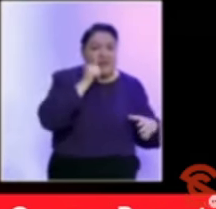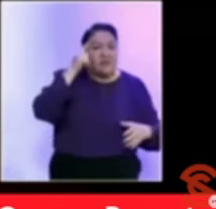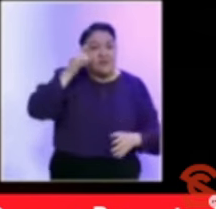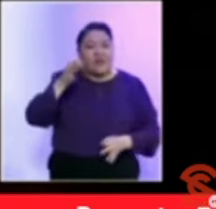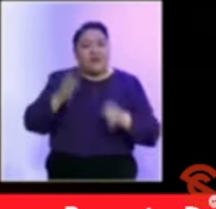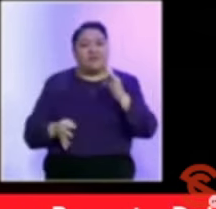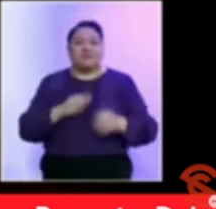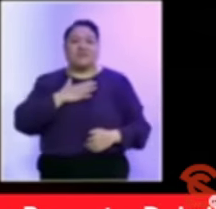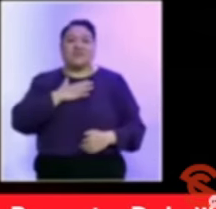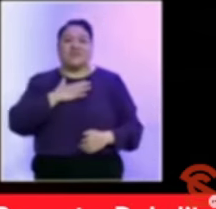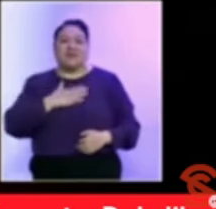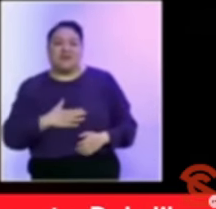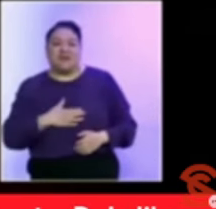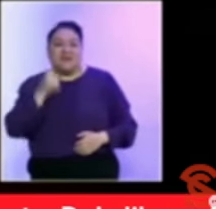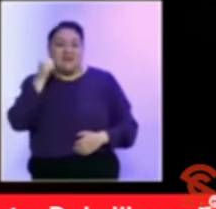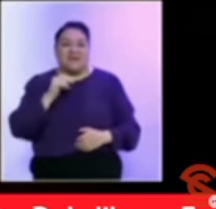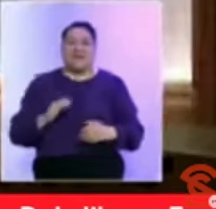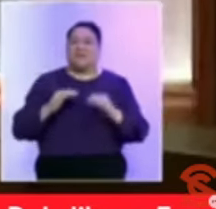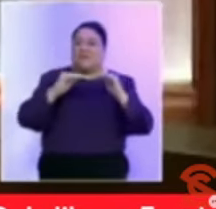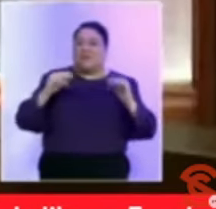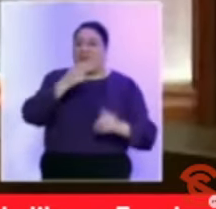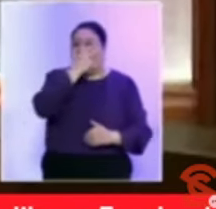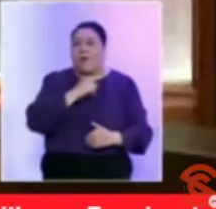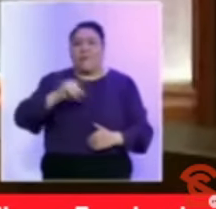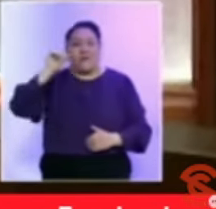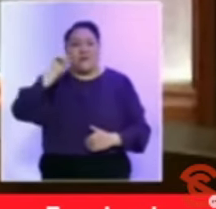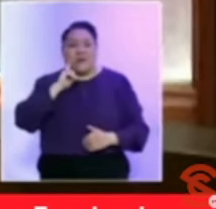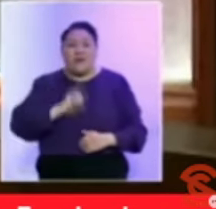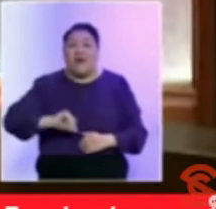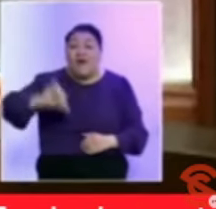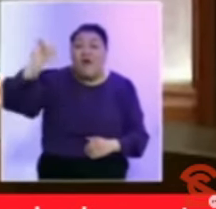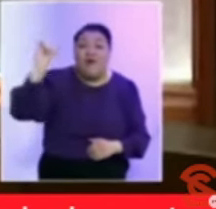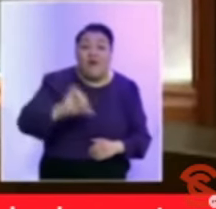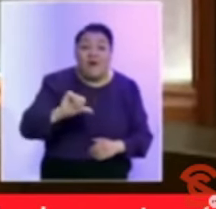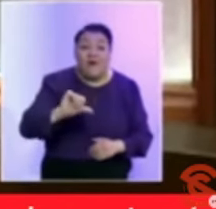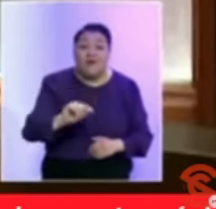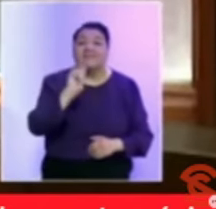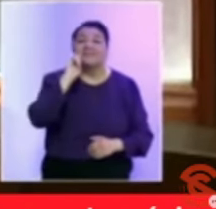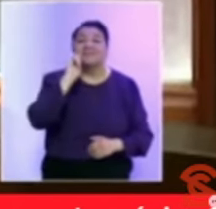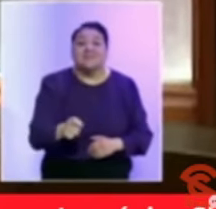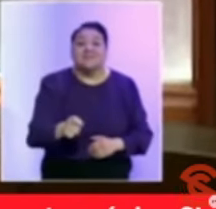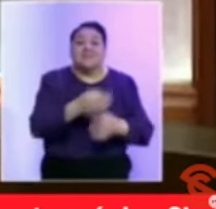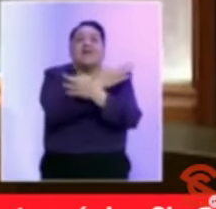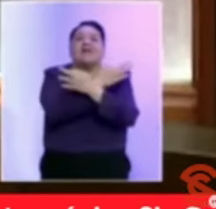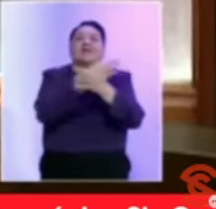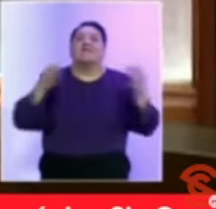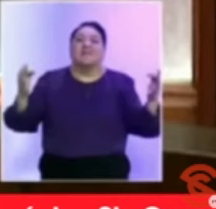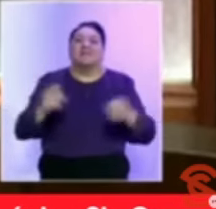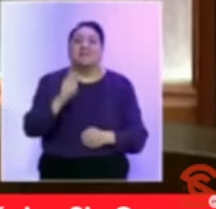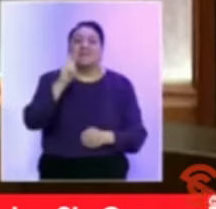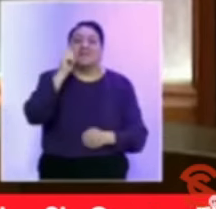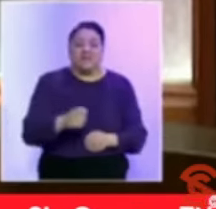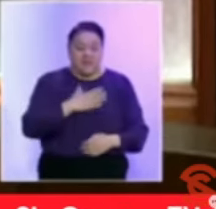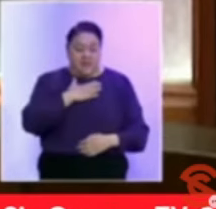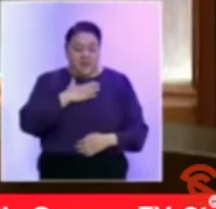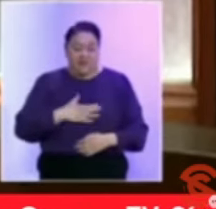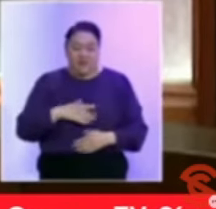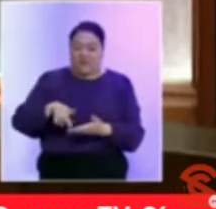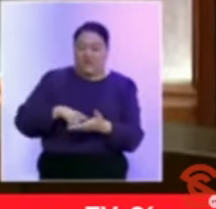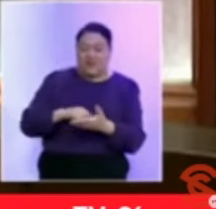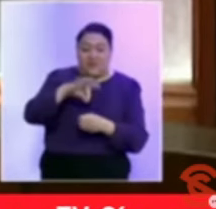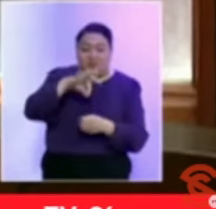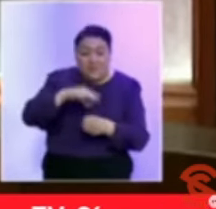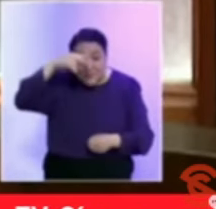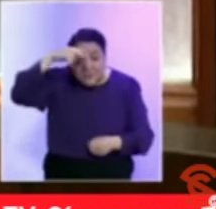justicia y a la paridad este día se pone de manifiesto que la justicia electoral